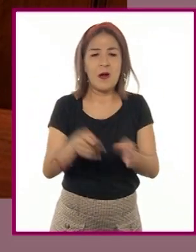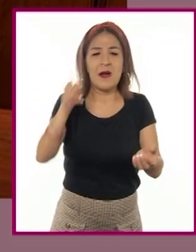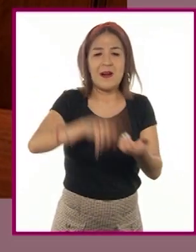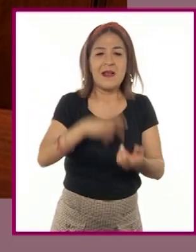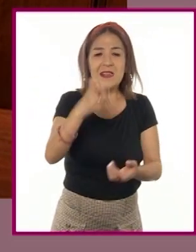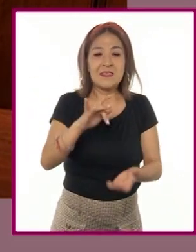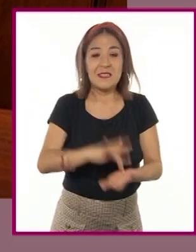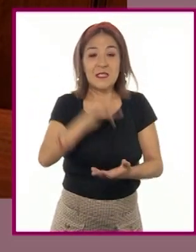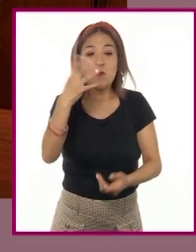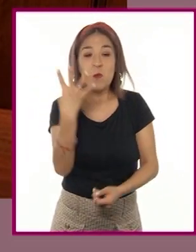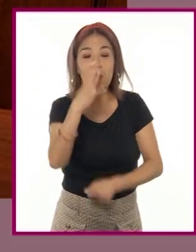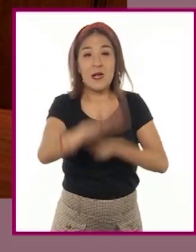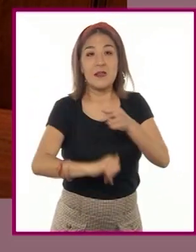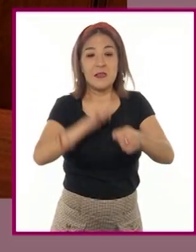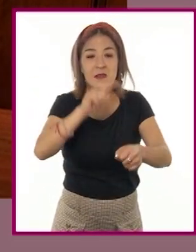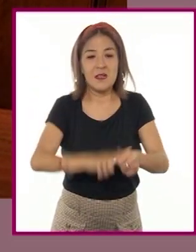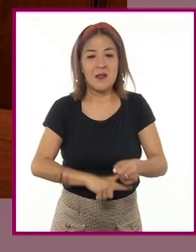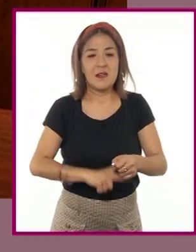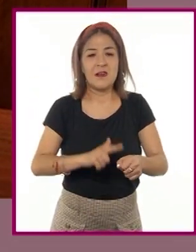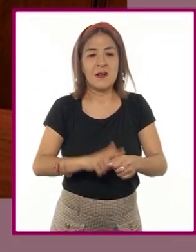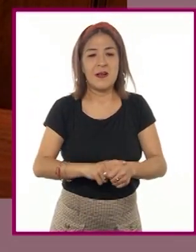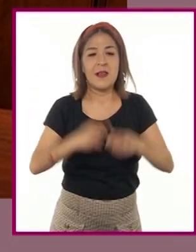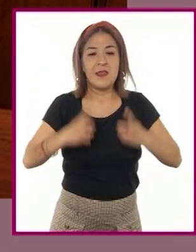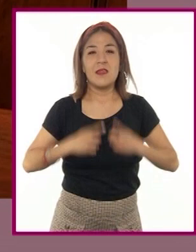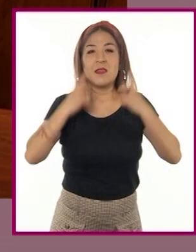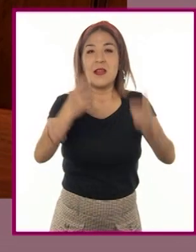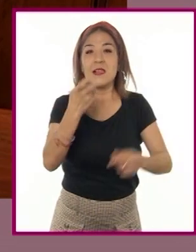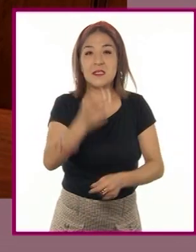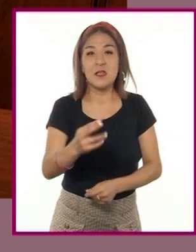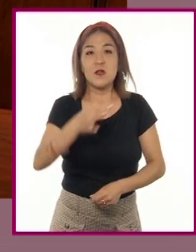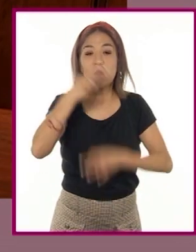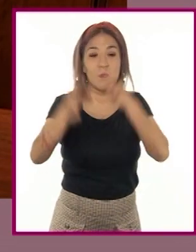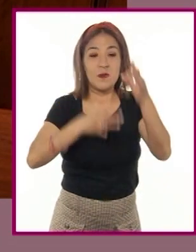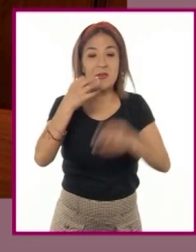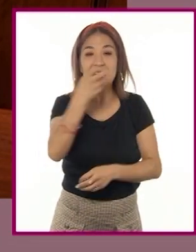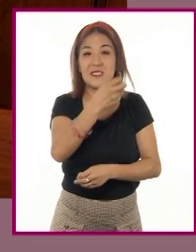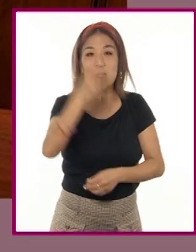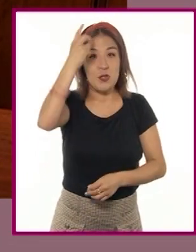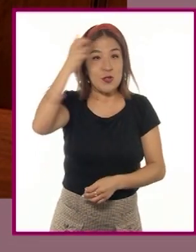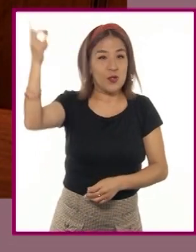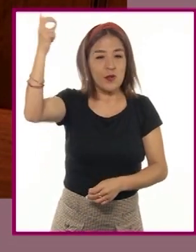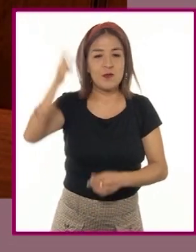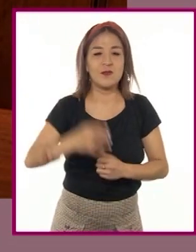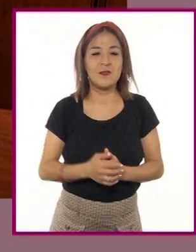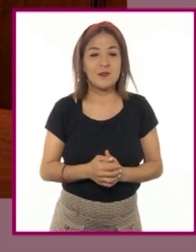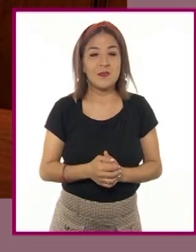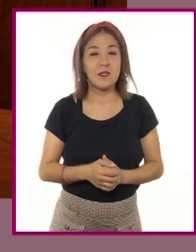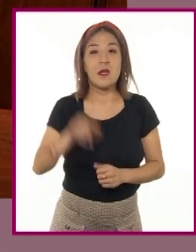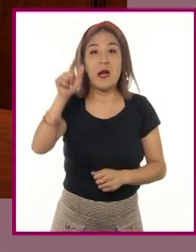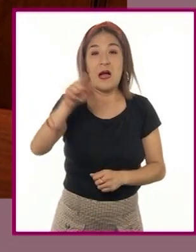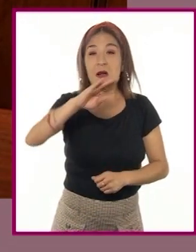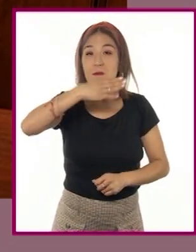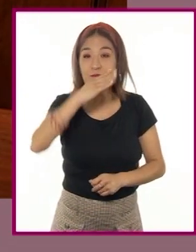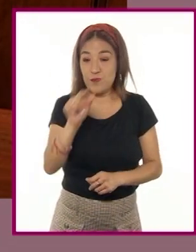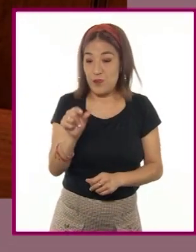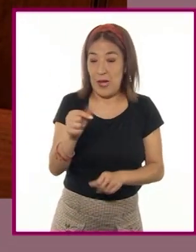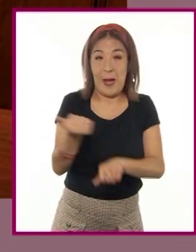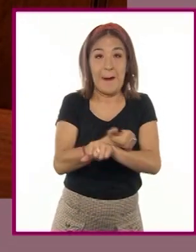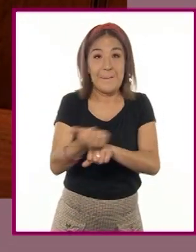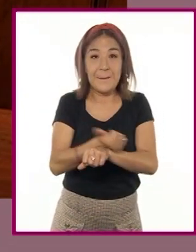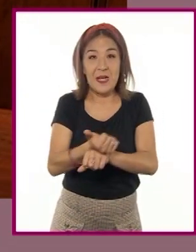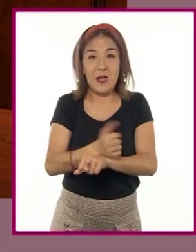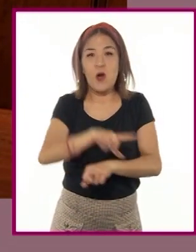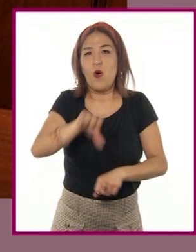a que 4 animales dieron la noticia a los dioses progenitores, de las mazorcas amarillas y las